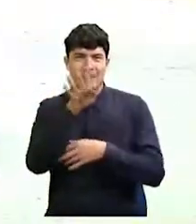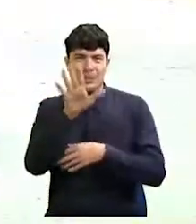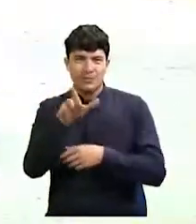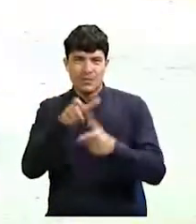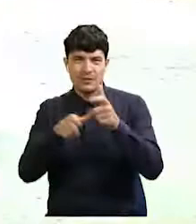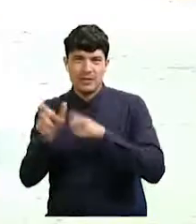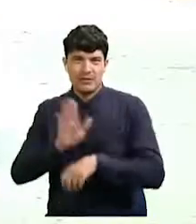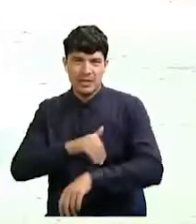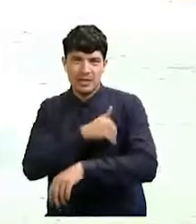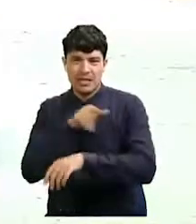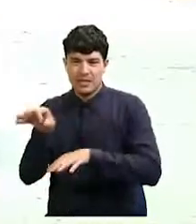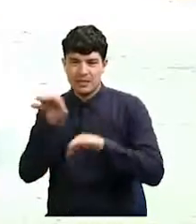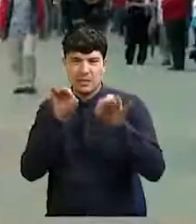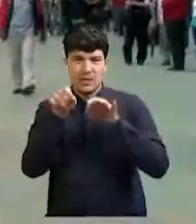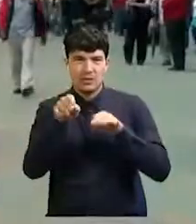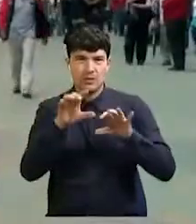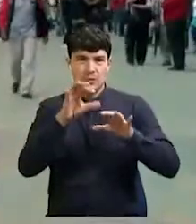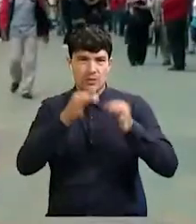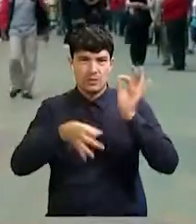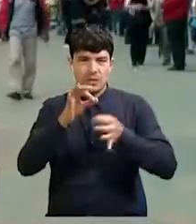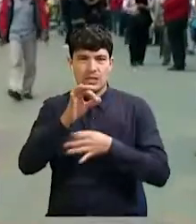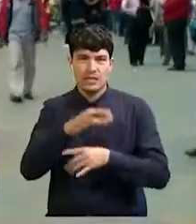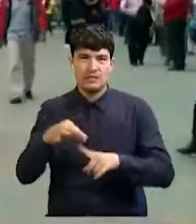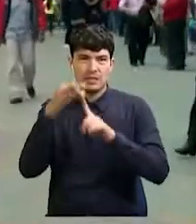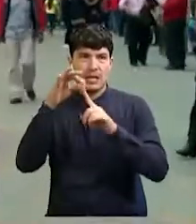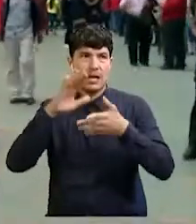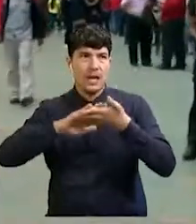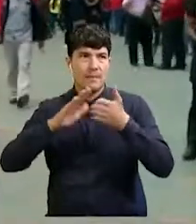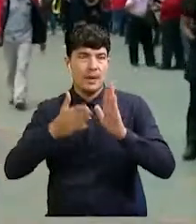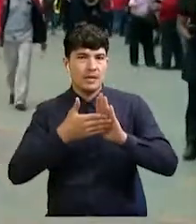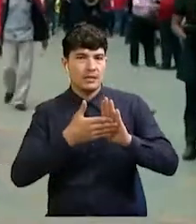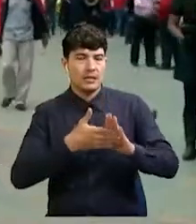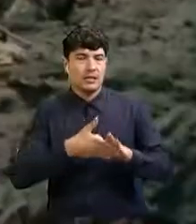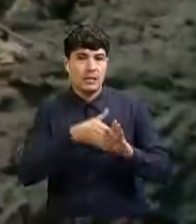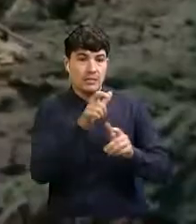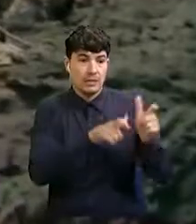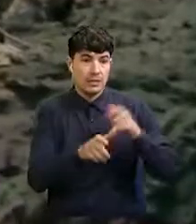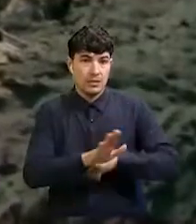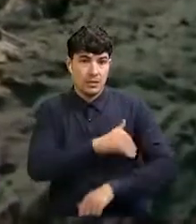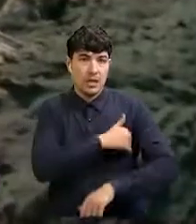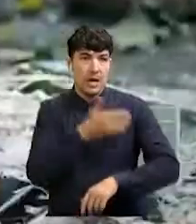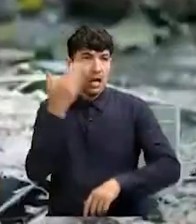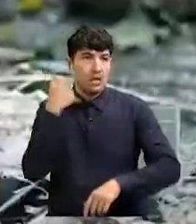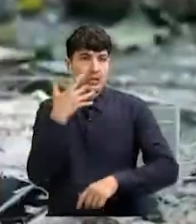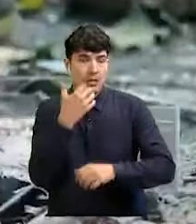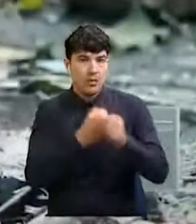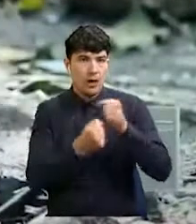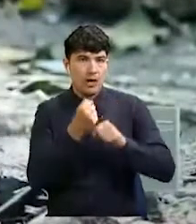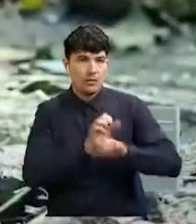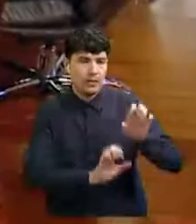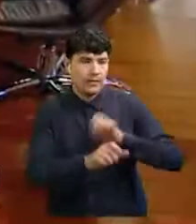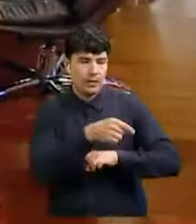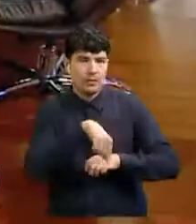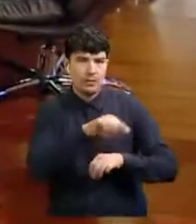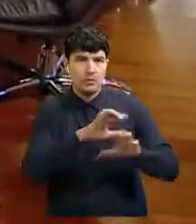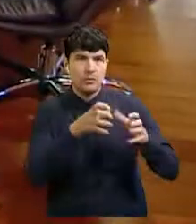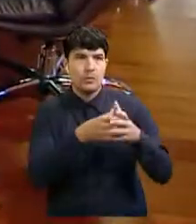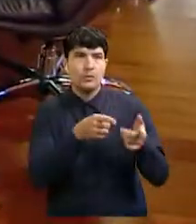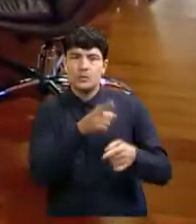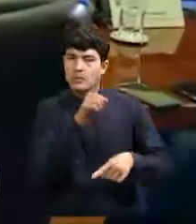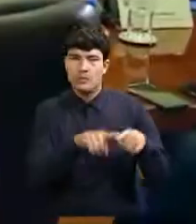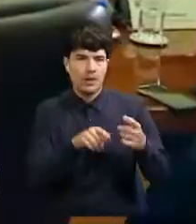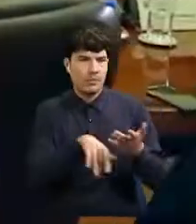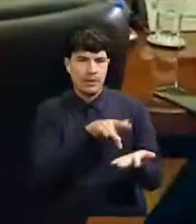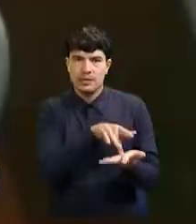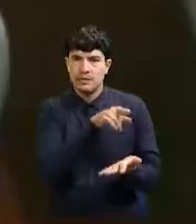magistrados elegidos para la JEP. Los magistrados de la JEP, que 5 años antes hayan defendido actores armados del conflicto, quedarían inhabilitados